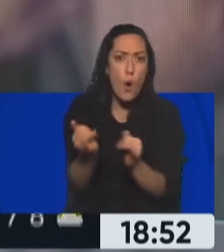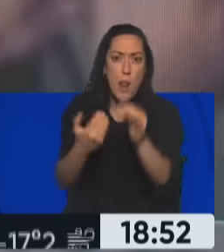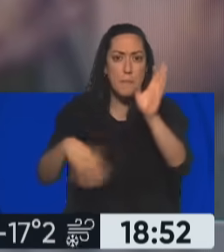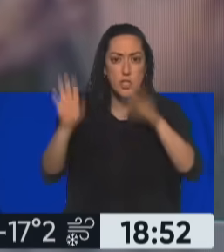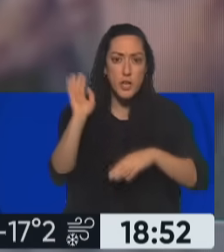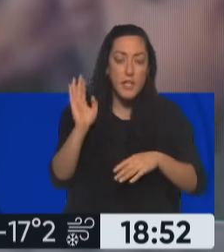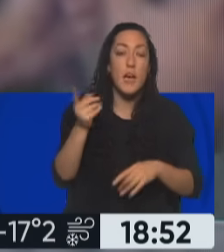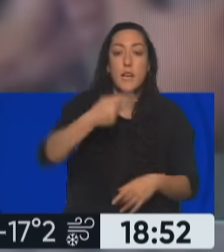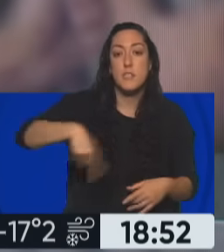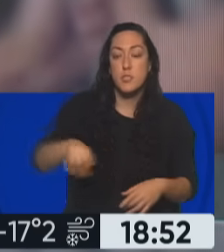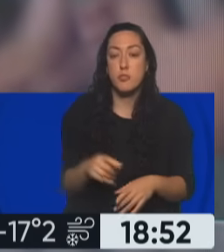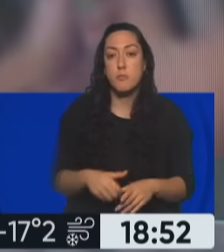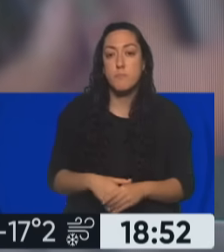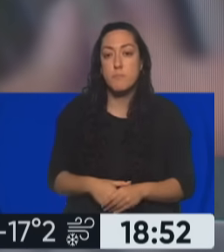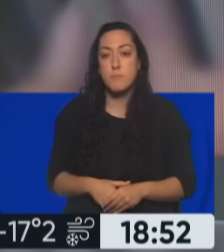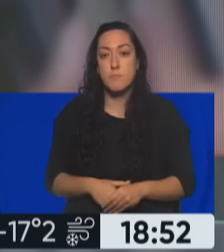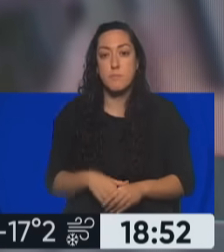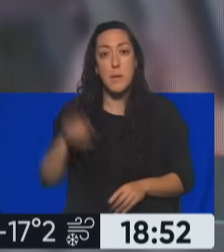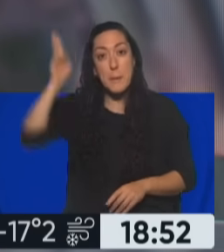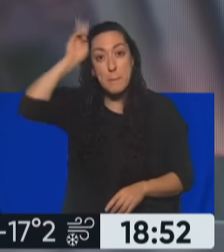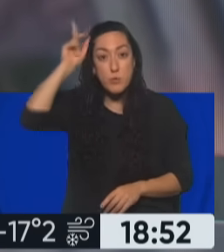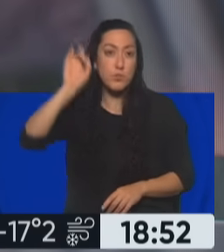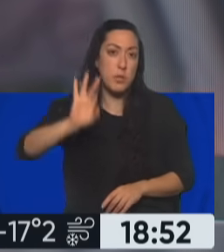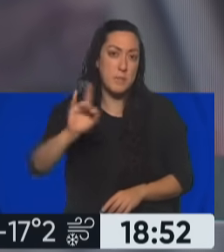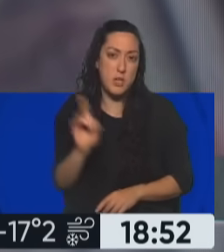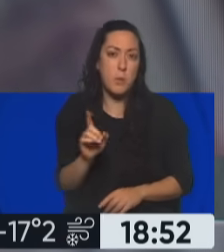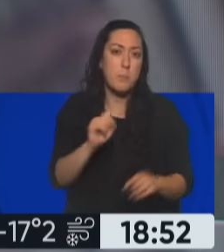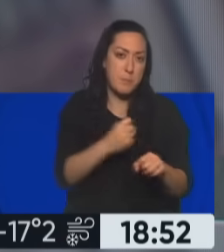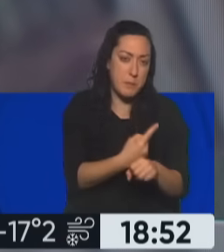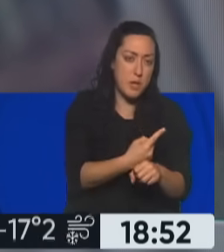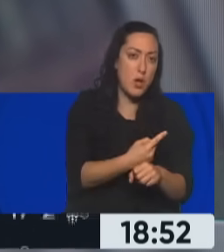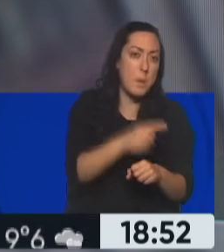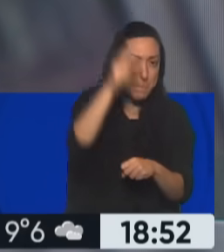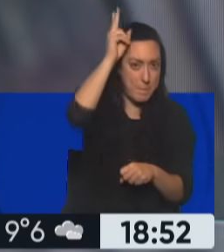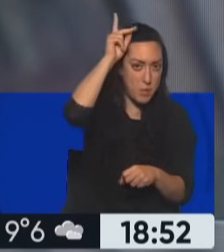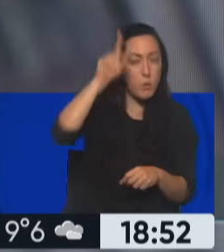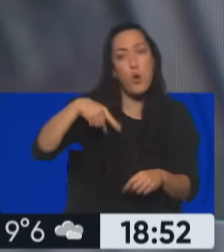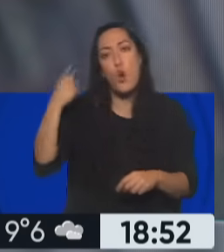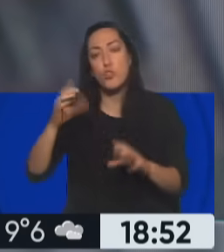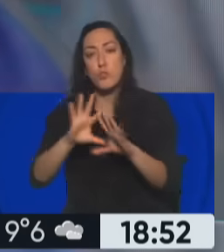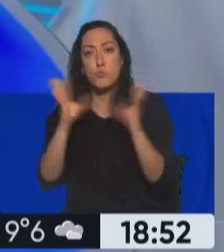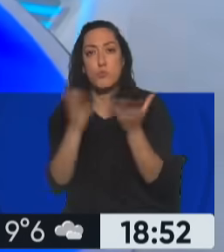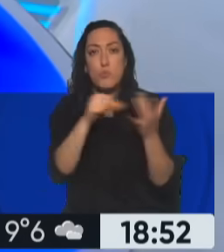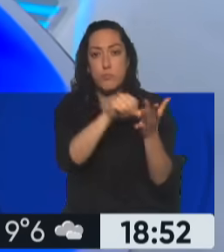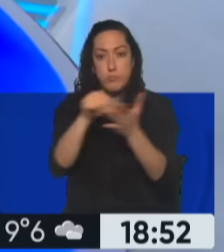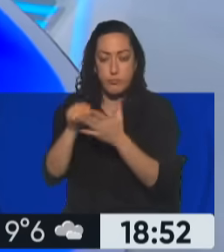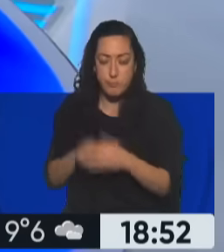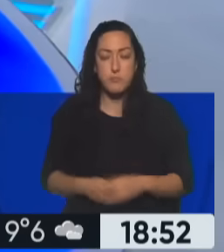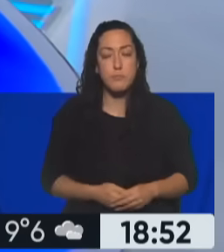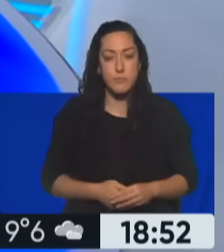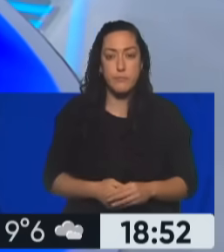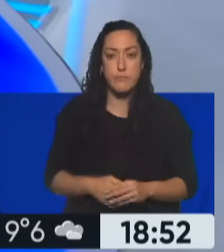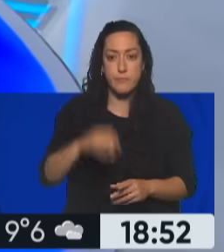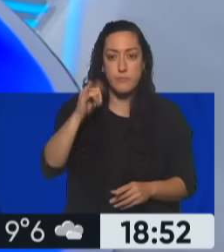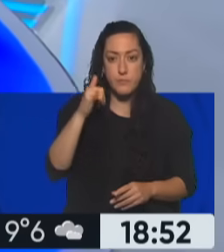están encabezando estas movilizaciones, no solo en Perú. Pero nos vamos a enfocar primero en Perú y después vamos a hablar de otras zonas del mundo. Leticia, a ver si te parece. Sí, así es, Pablo. Primero decir